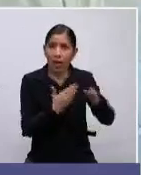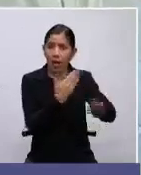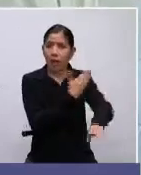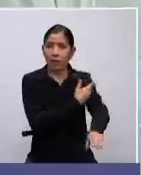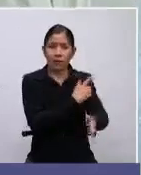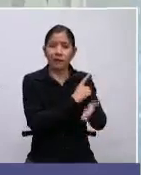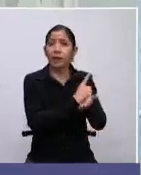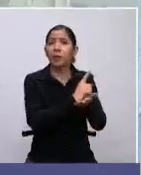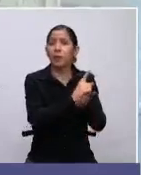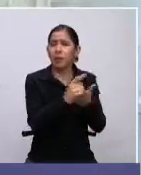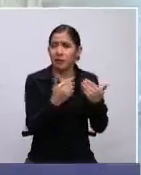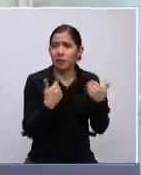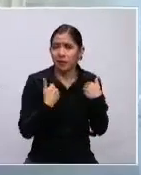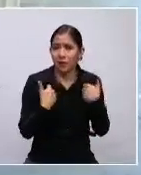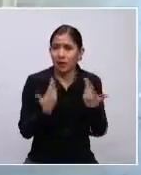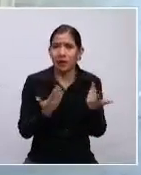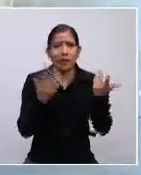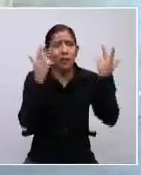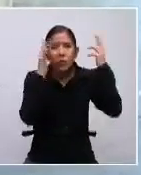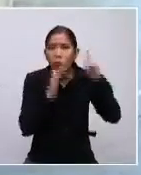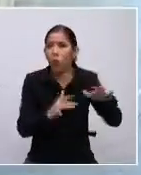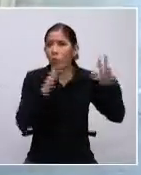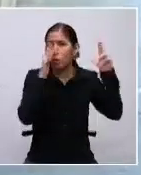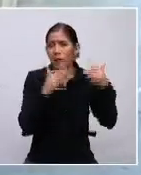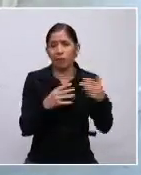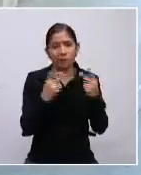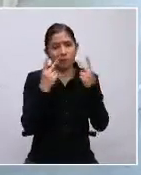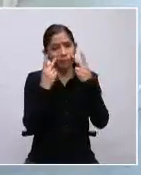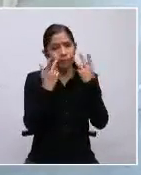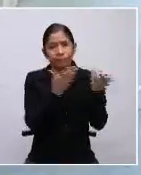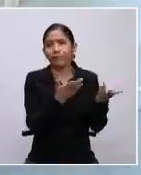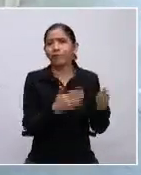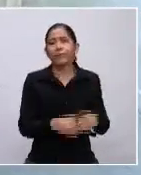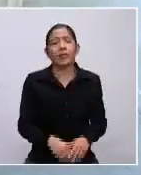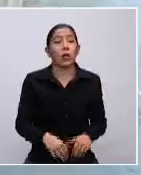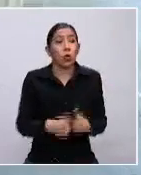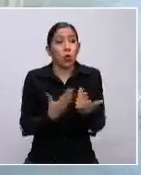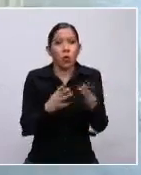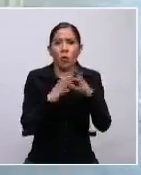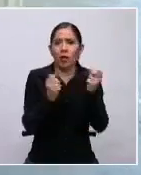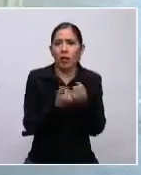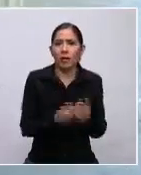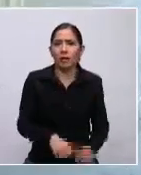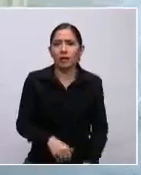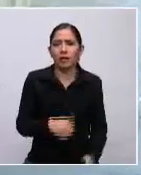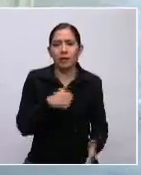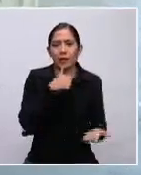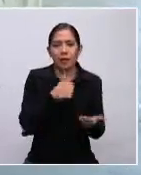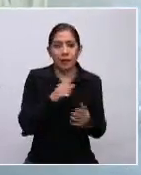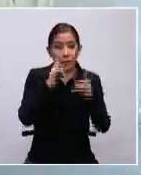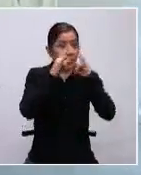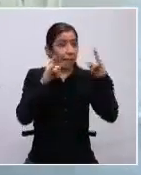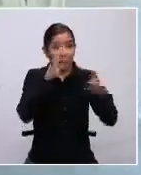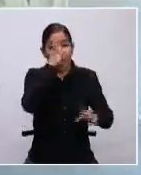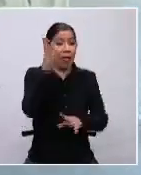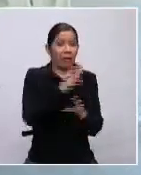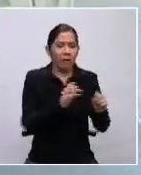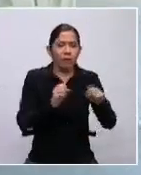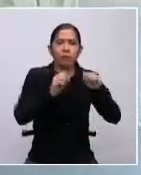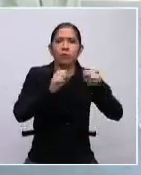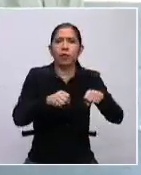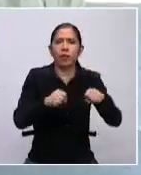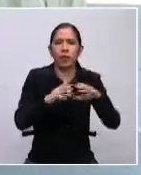el transcurso de todos estos días, en pasadas semanas, y que estas sean las condiciones, carpas improvisadas para que